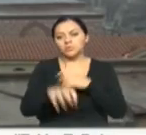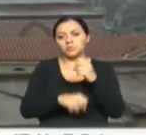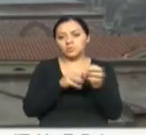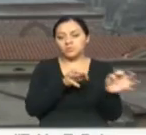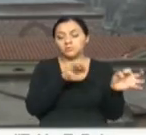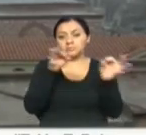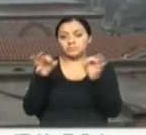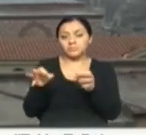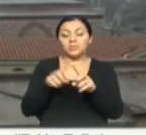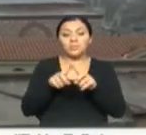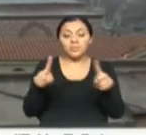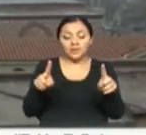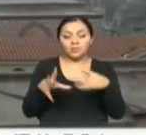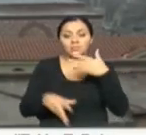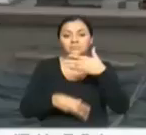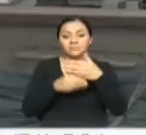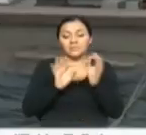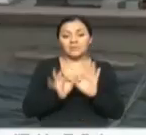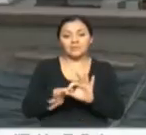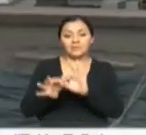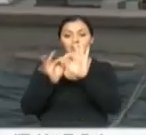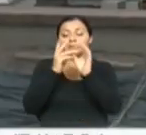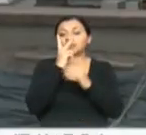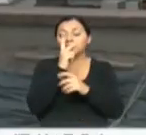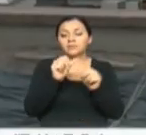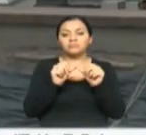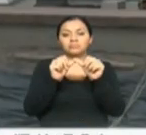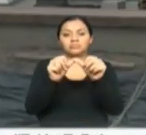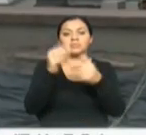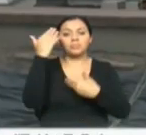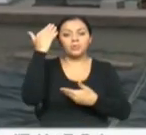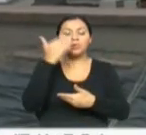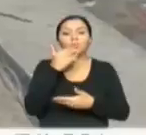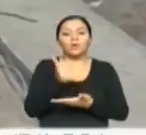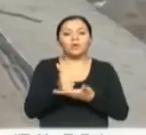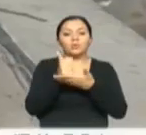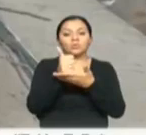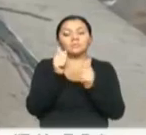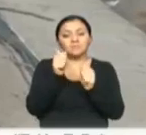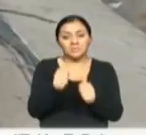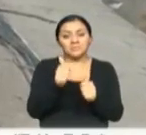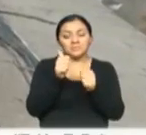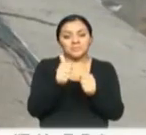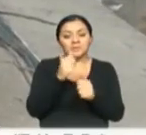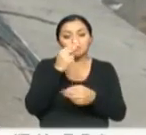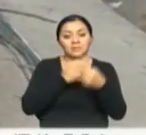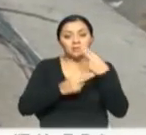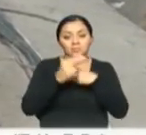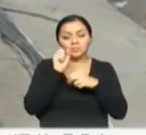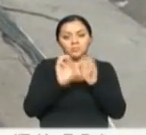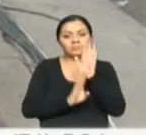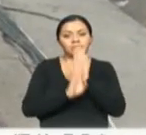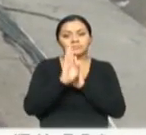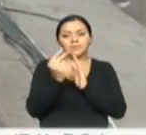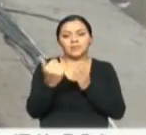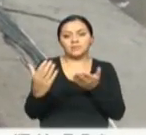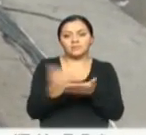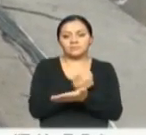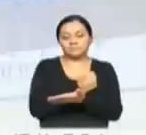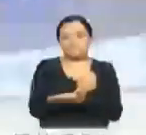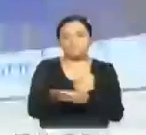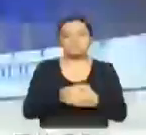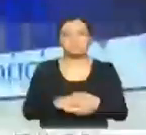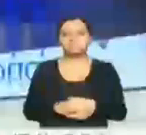4 años. Pero, además de la restauración, es la estabilidad política la que ayudaría de verdad a que el mercado vuelva a ganar dinero.